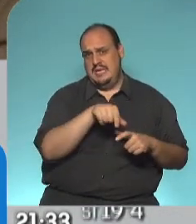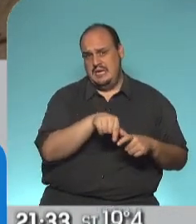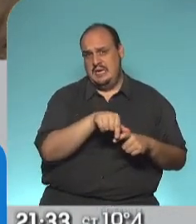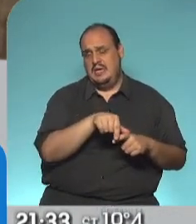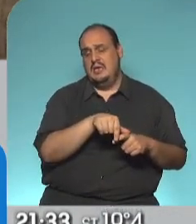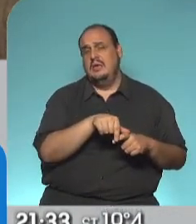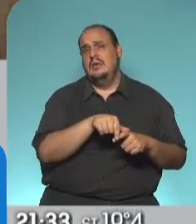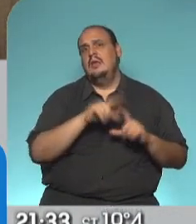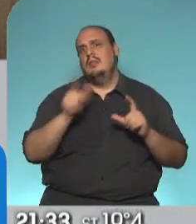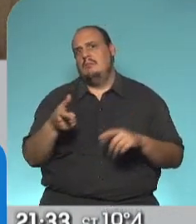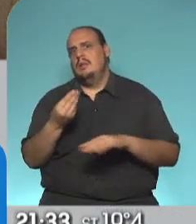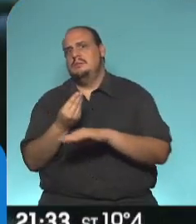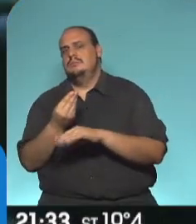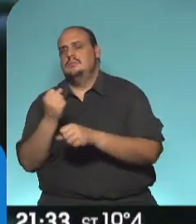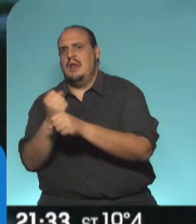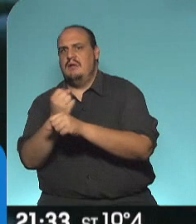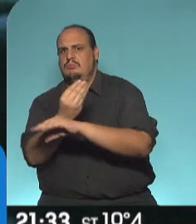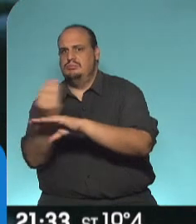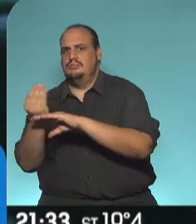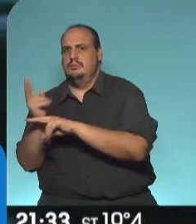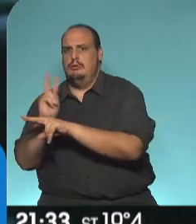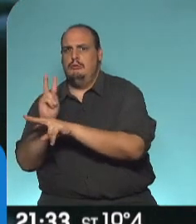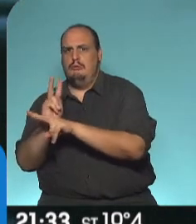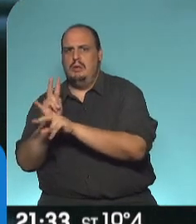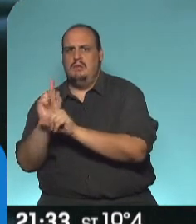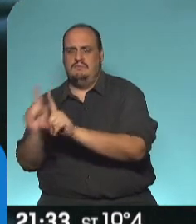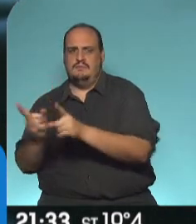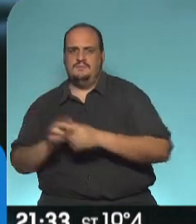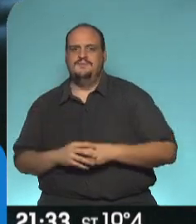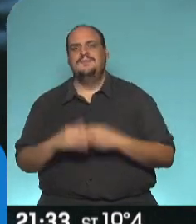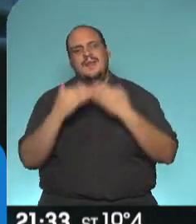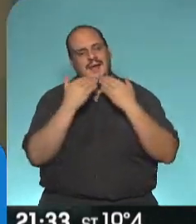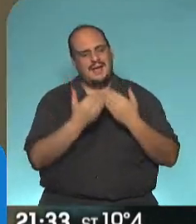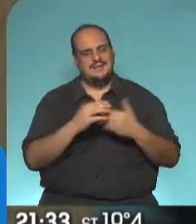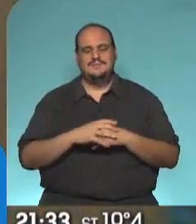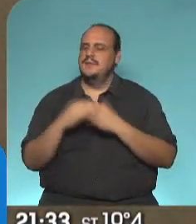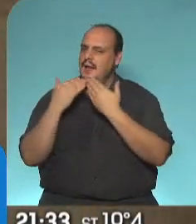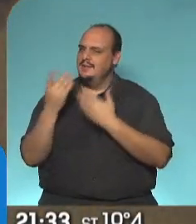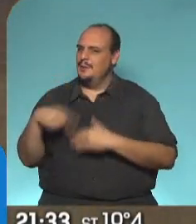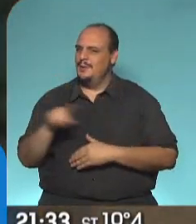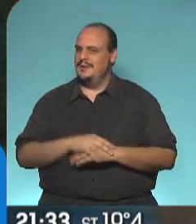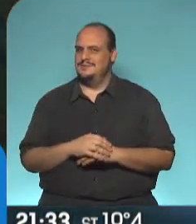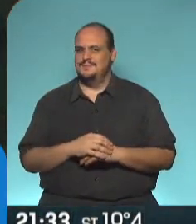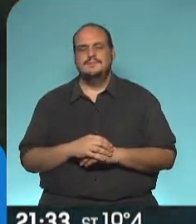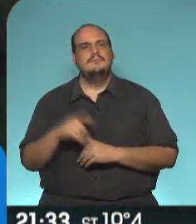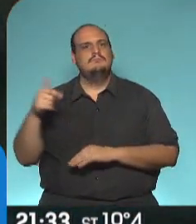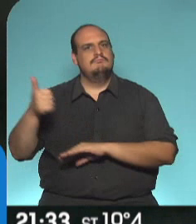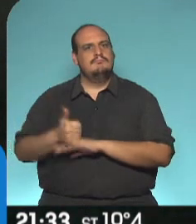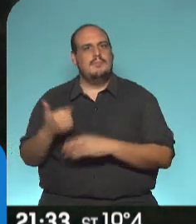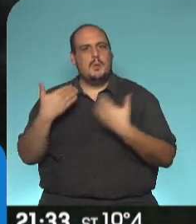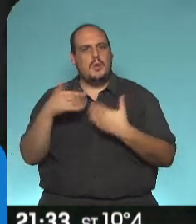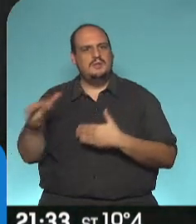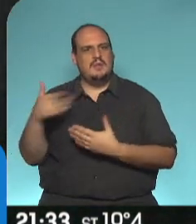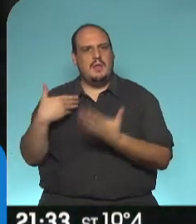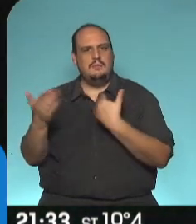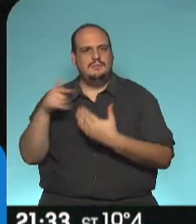y que también recuerde los puestos de trabajo y las fuentes laborales que crean estas empresas mattia muchísimas gracias a ustedes por favor bien tuvimos la posibilidad de hablar con el